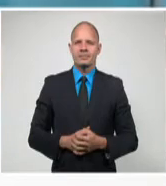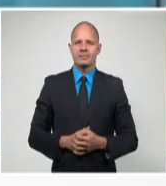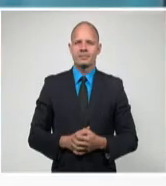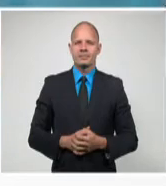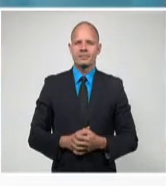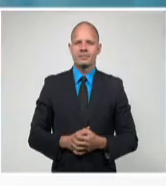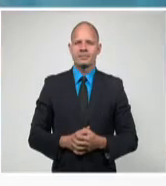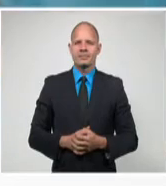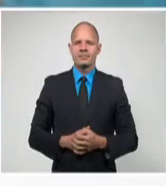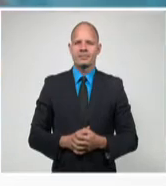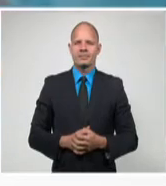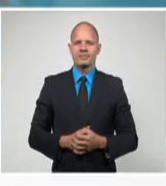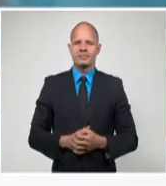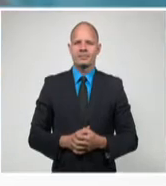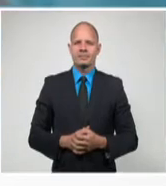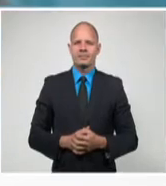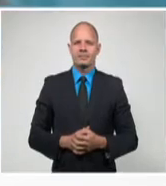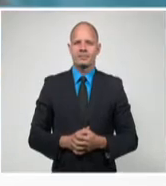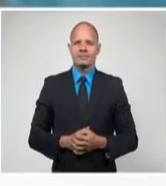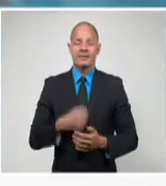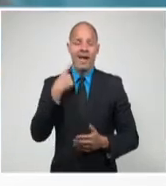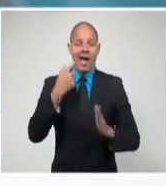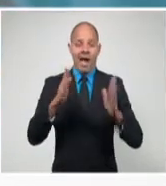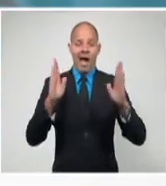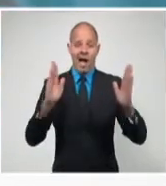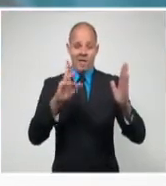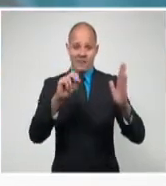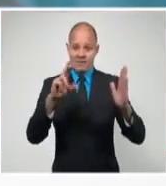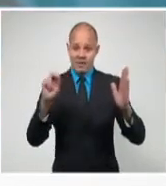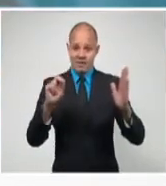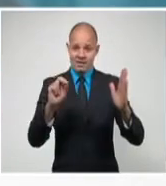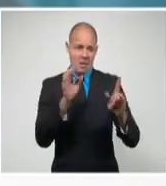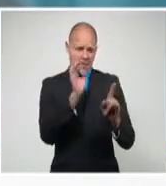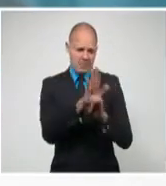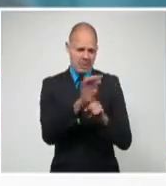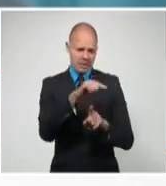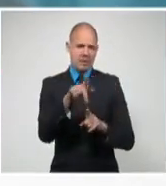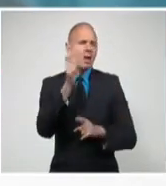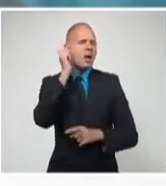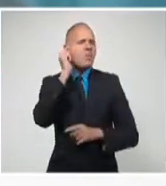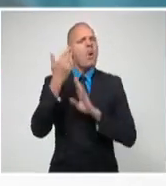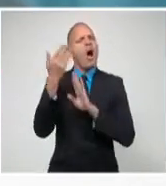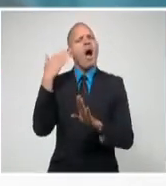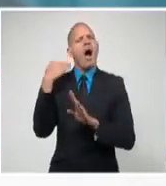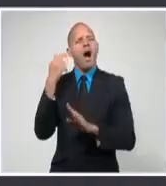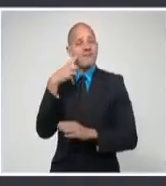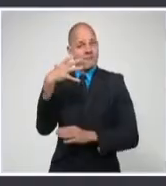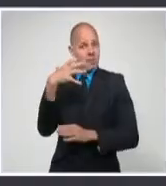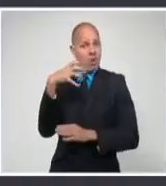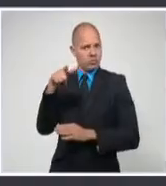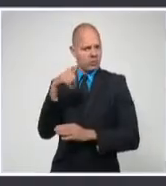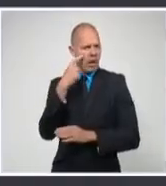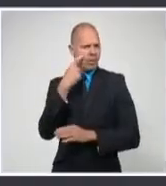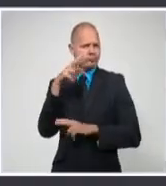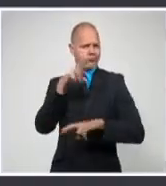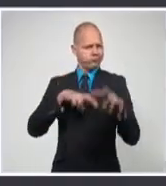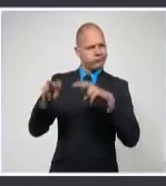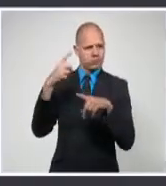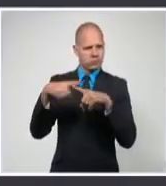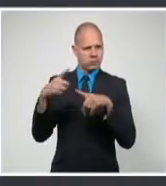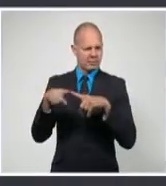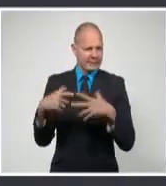A inicios de 2020 se hizo viral una historia relacionada con la antropóloga y escritora Margaret Mead.